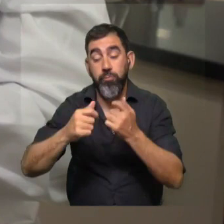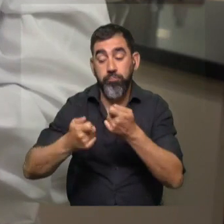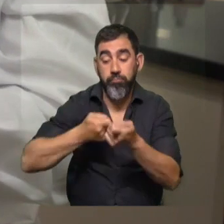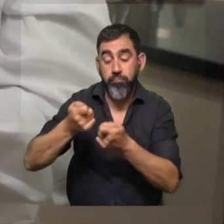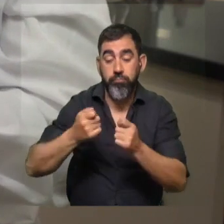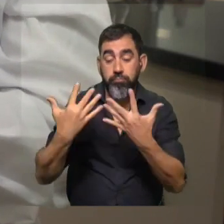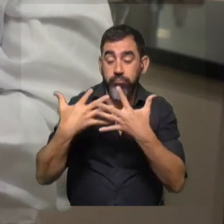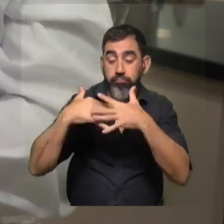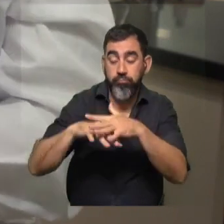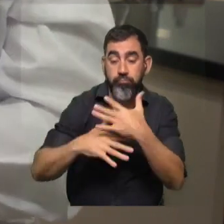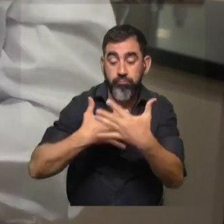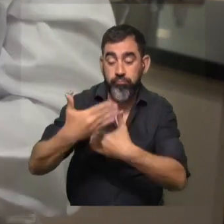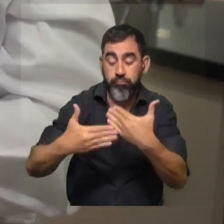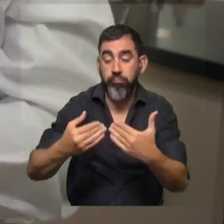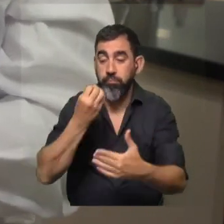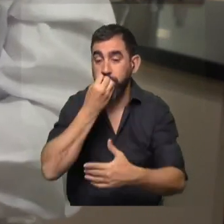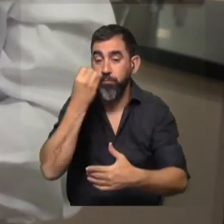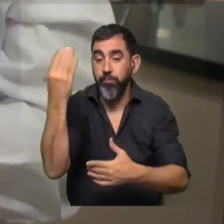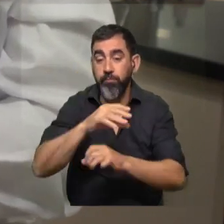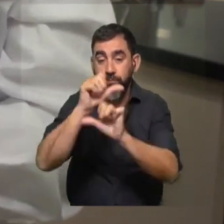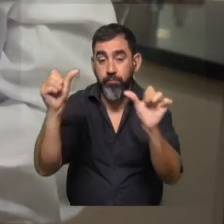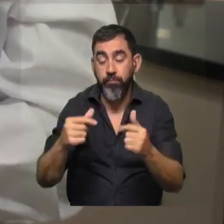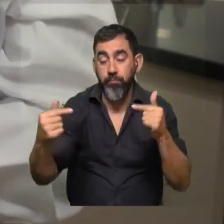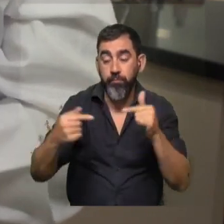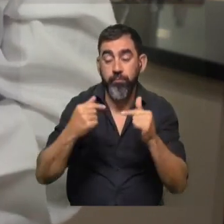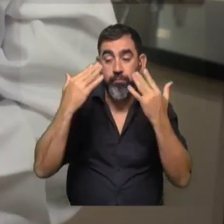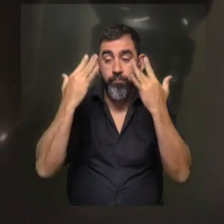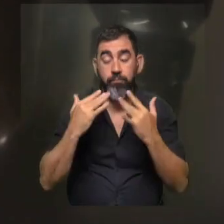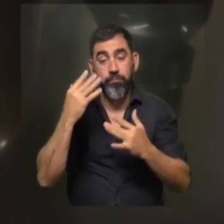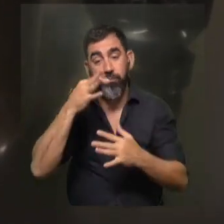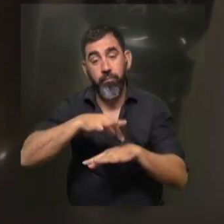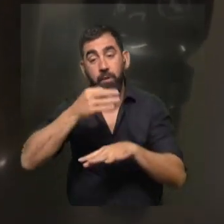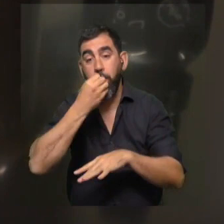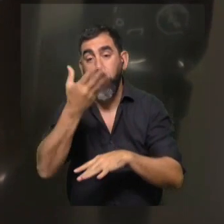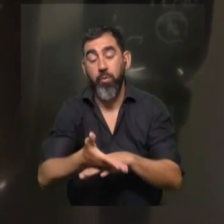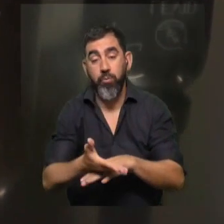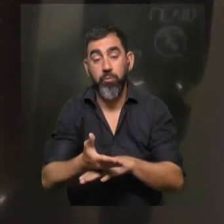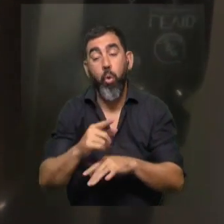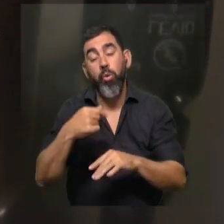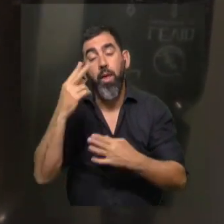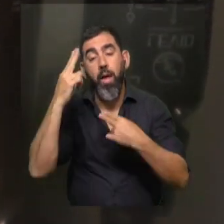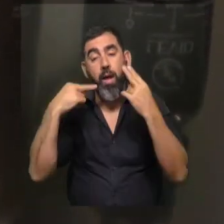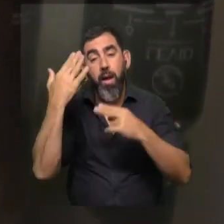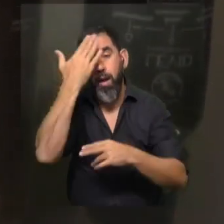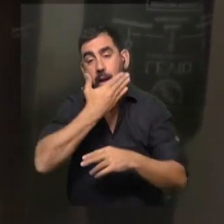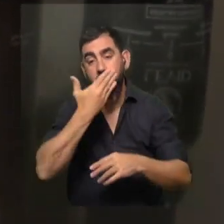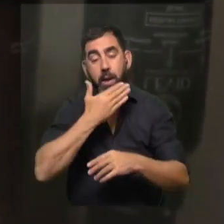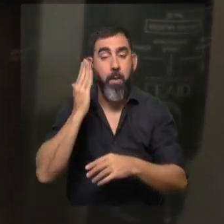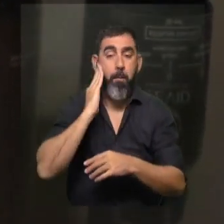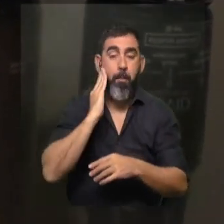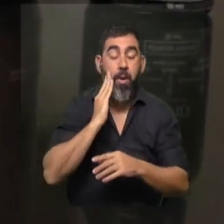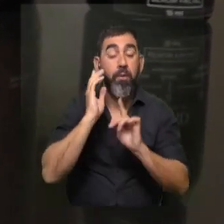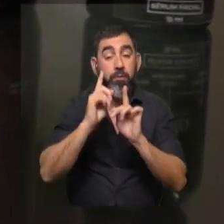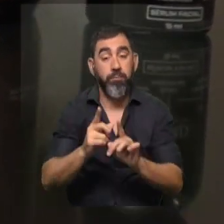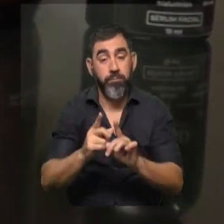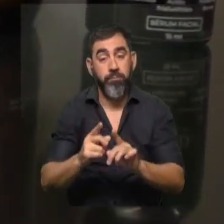sinergia para potenciar la actividad antioxidante del producto. Una crema facial, que es lo mismo, también